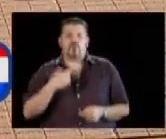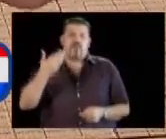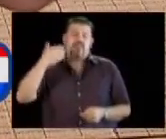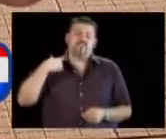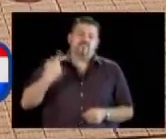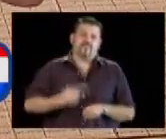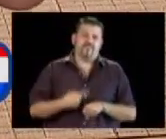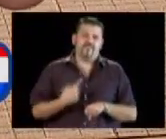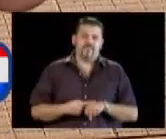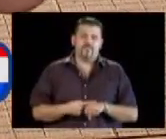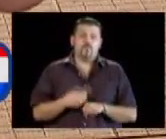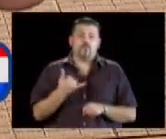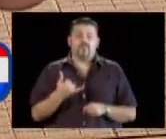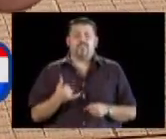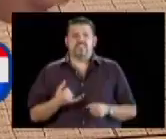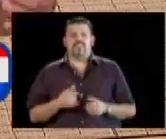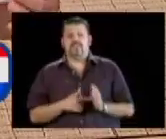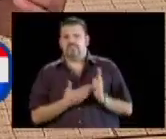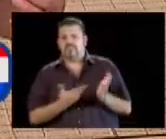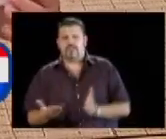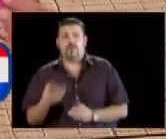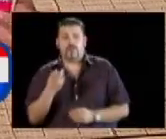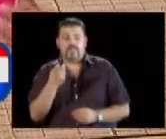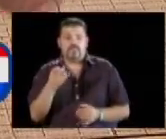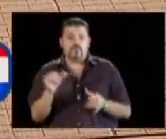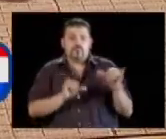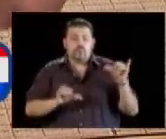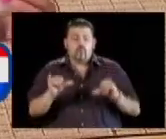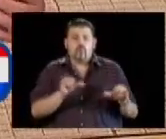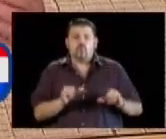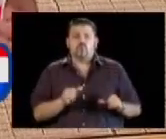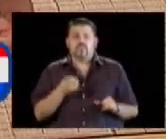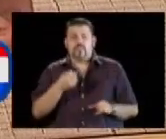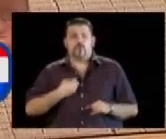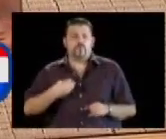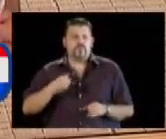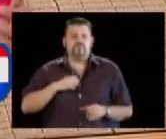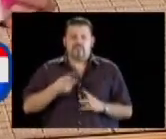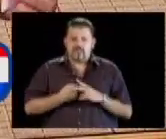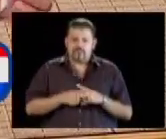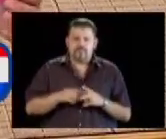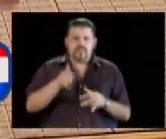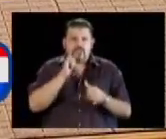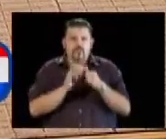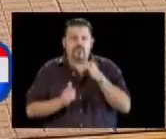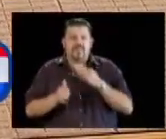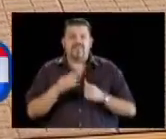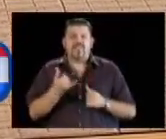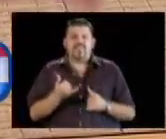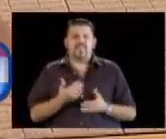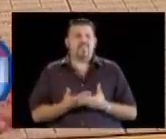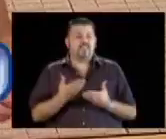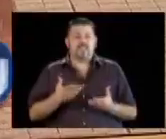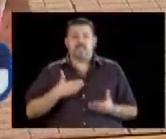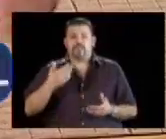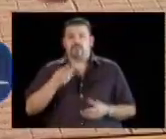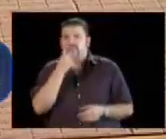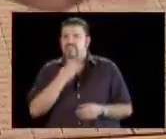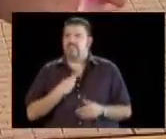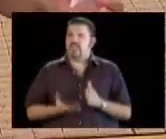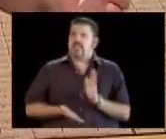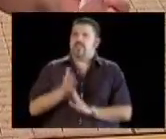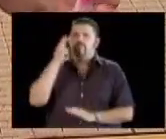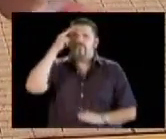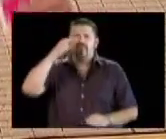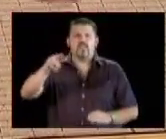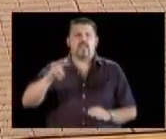Llegó ofreciéndome los productos de Omnilife. Empecé a tomarlos muy renuente, pero me decía que se ganaban viajes a Europa, que se ganaban